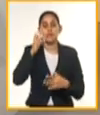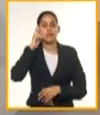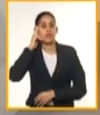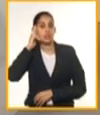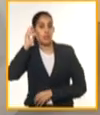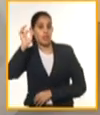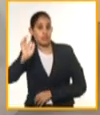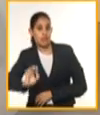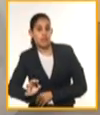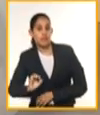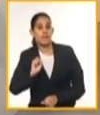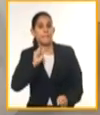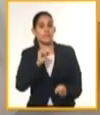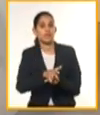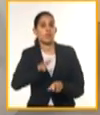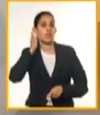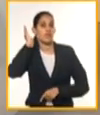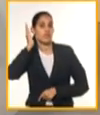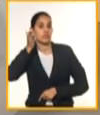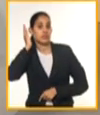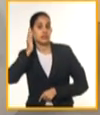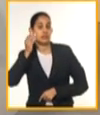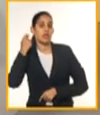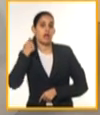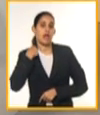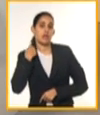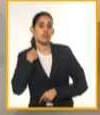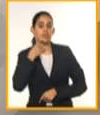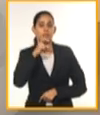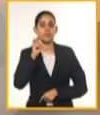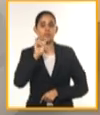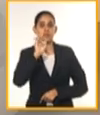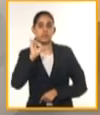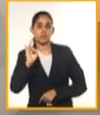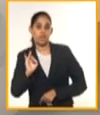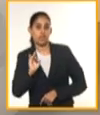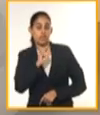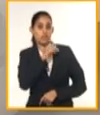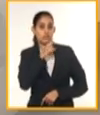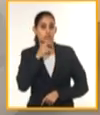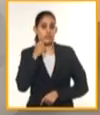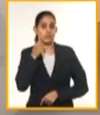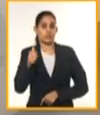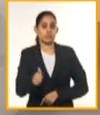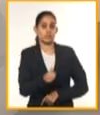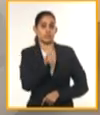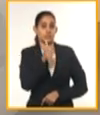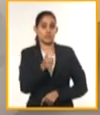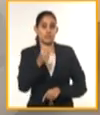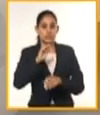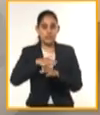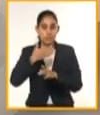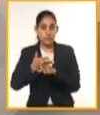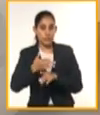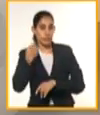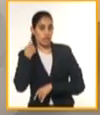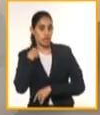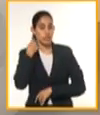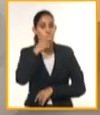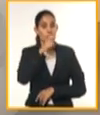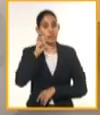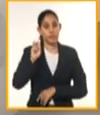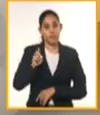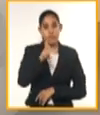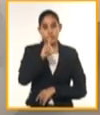Putin en la conferencia de Múnich en 2007, pero después en 2013, cuando ocurre que una vez que el